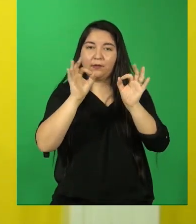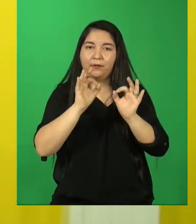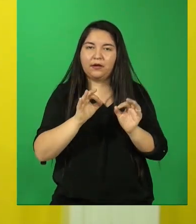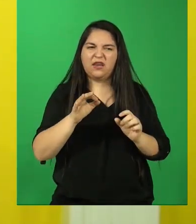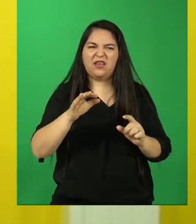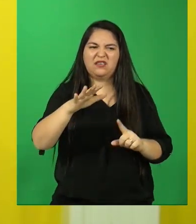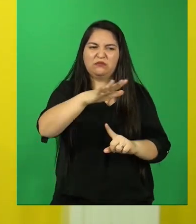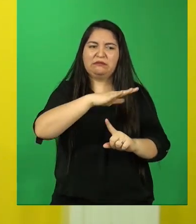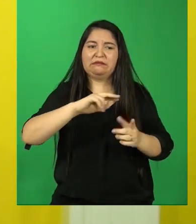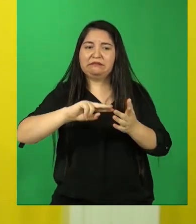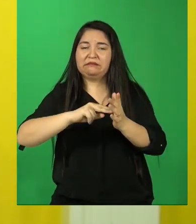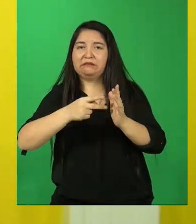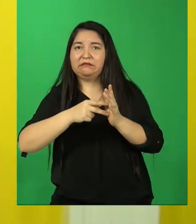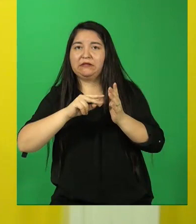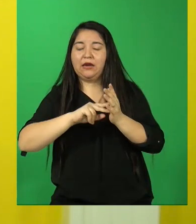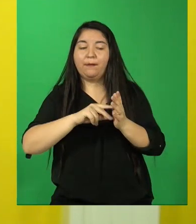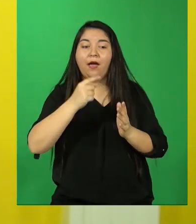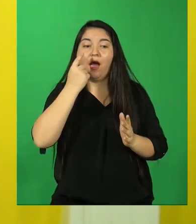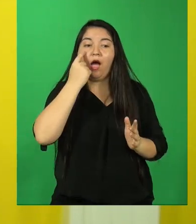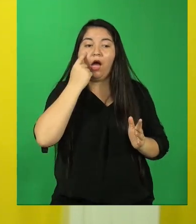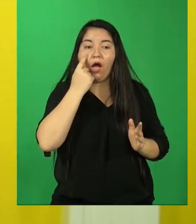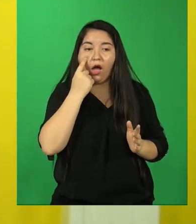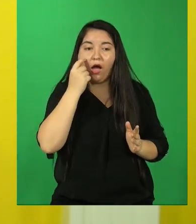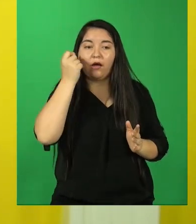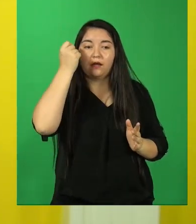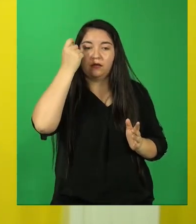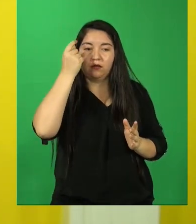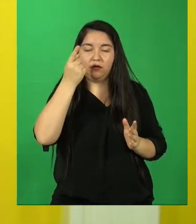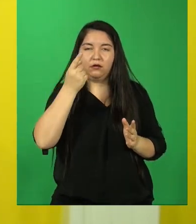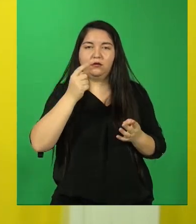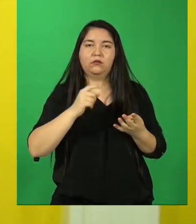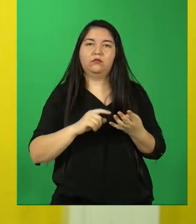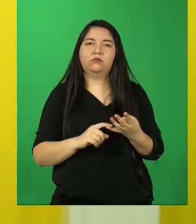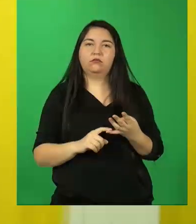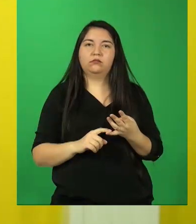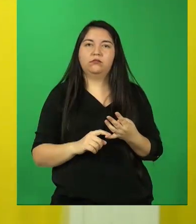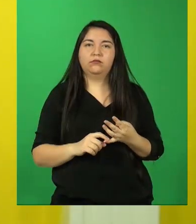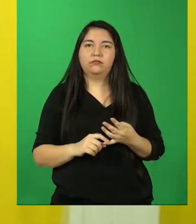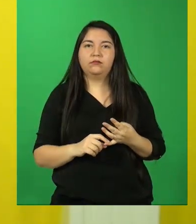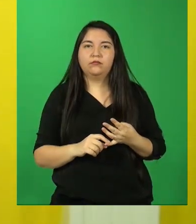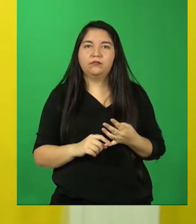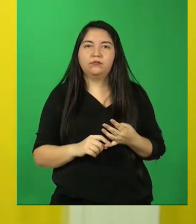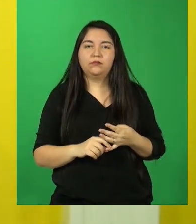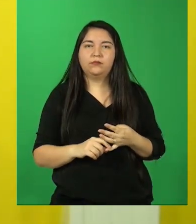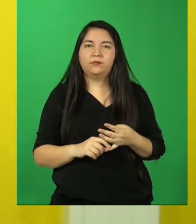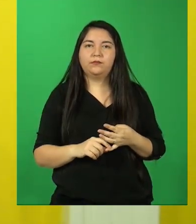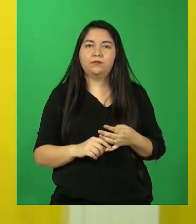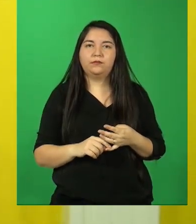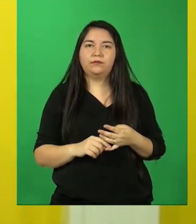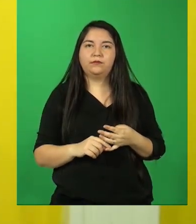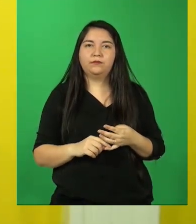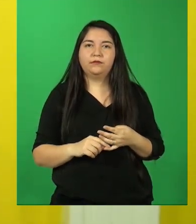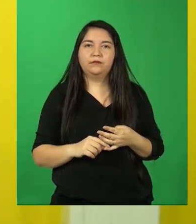desarrollo. Lo van a reconocer, ese conflicto, ese problema, y